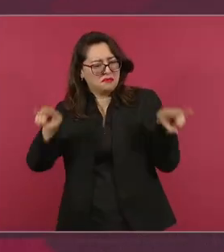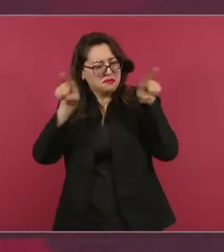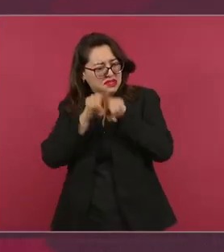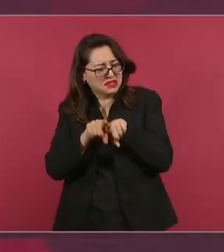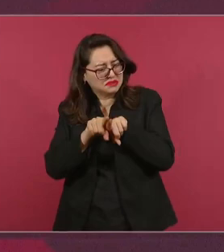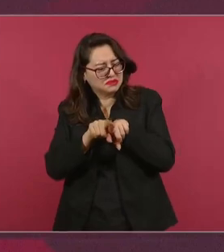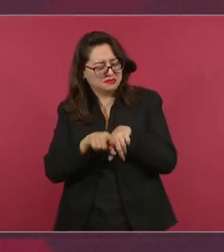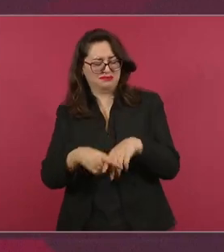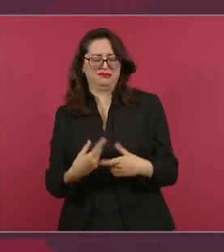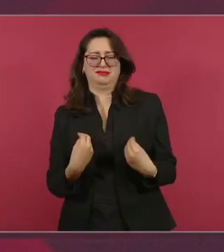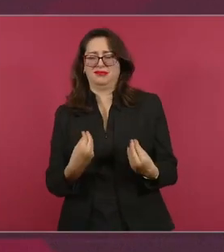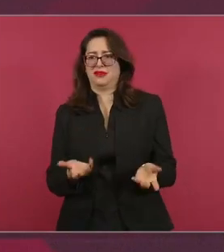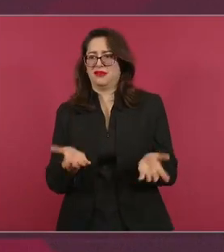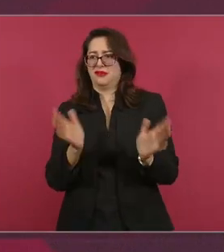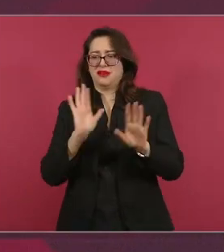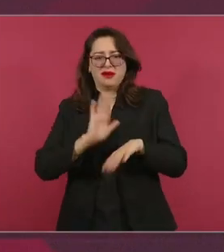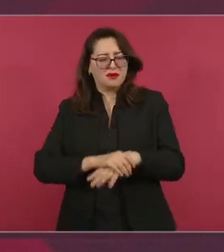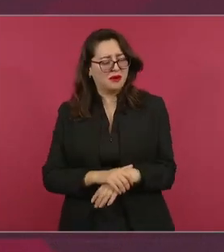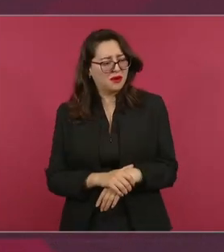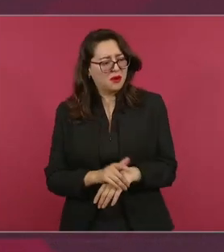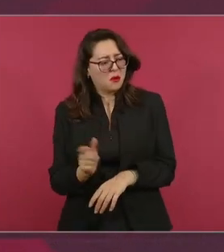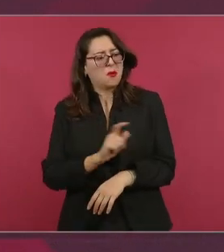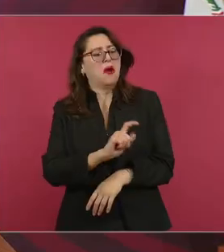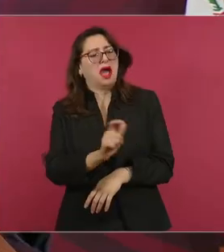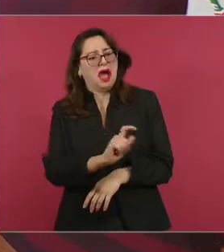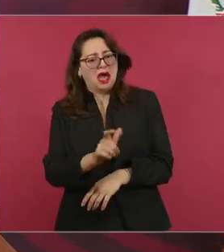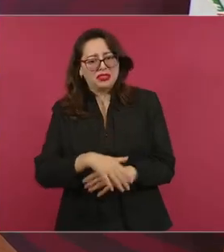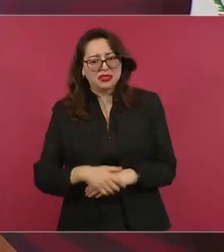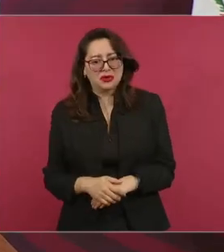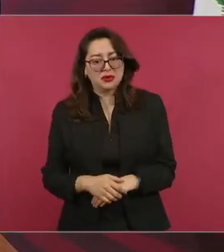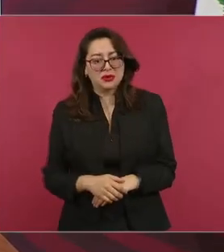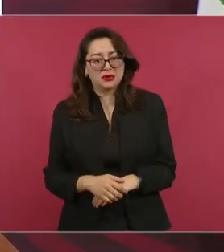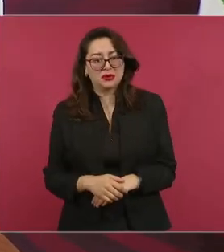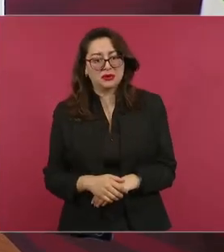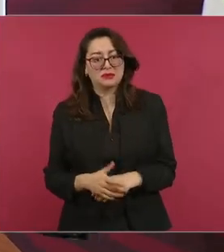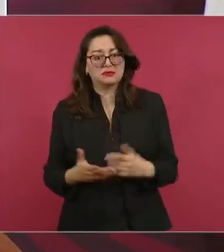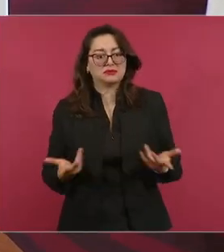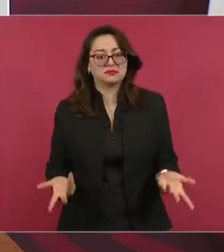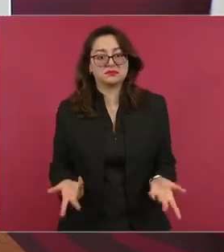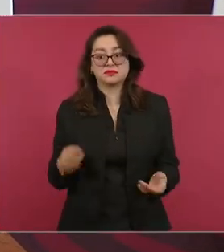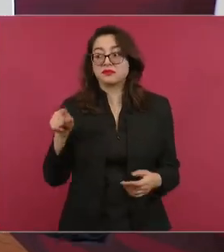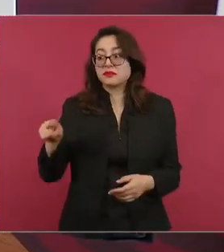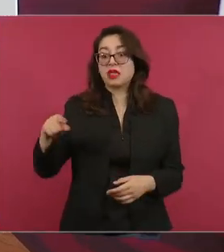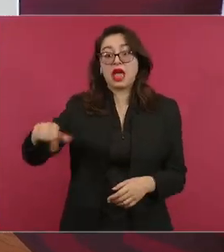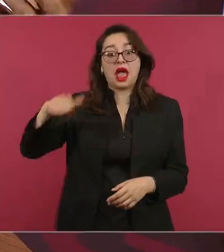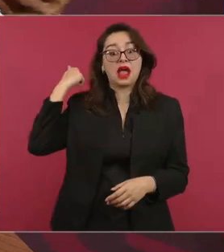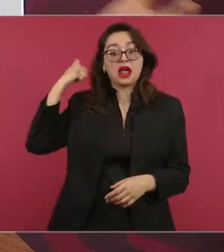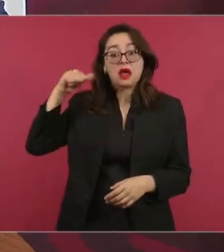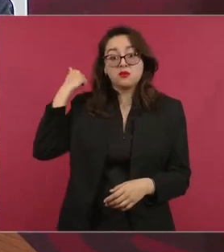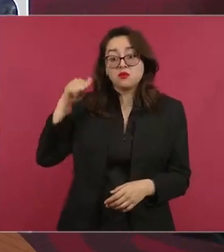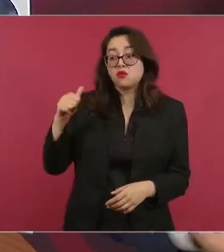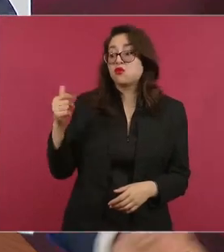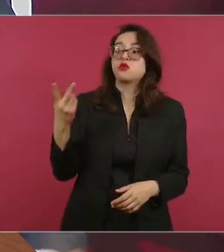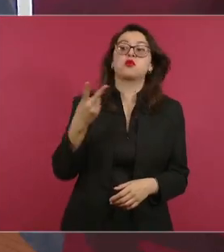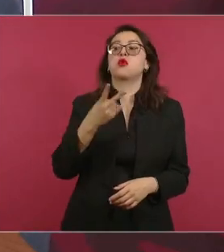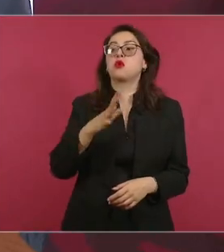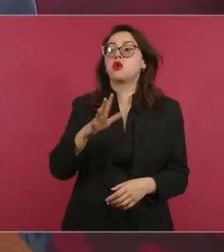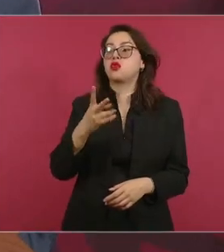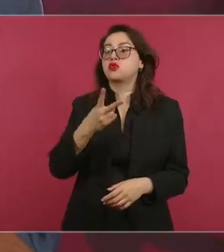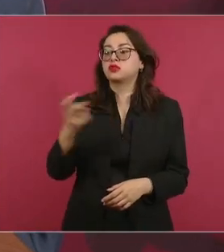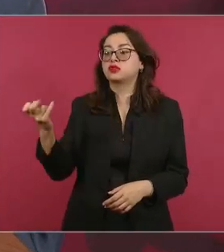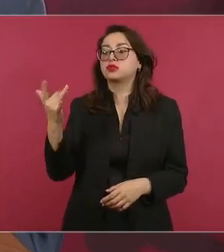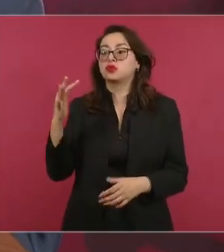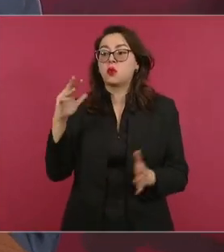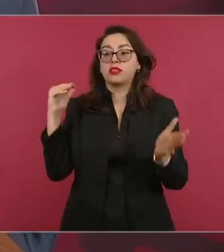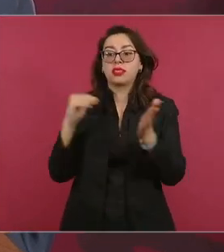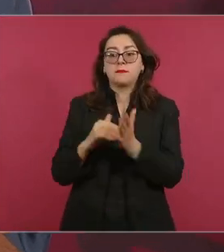que en el caso de Acapulco, los 250 damnificados, apoyos para sus